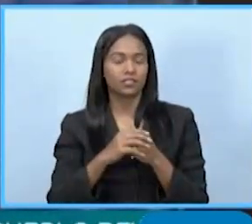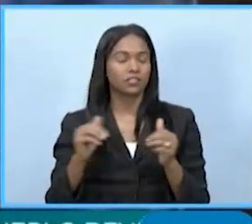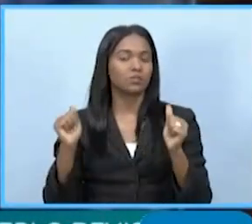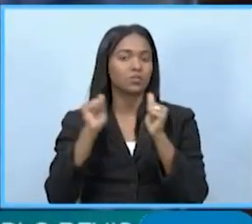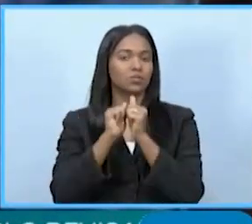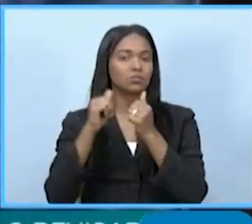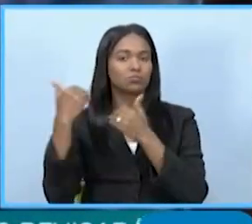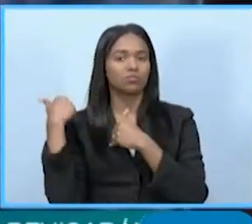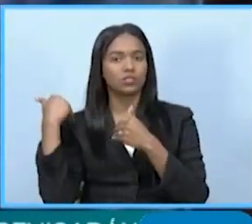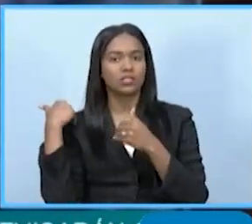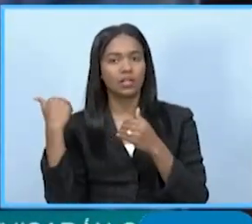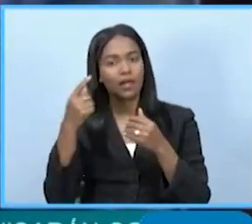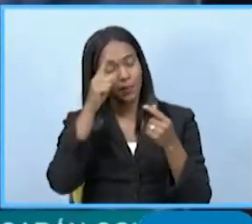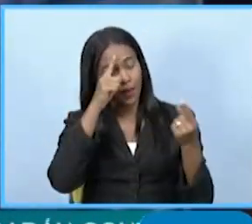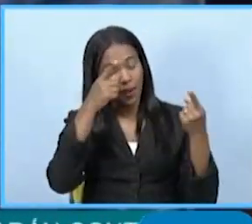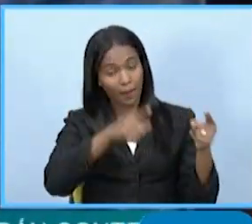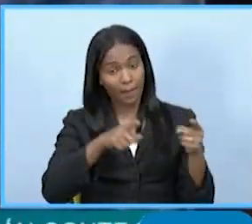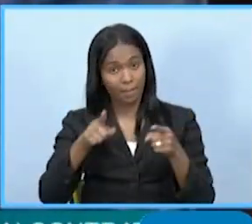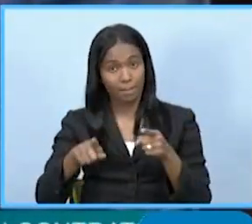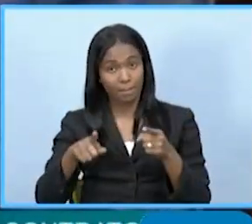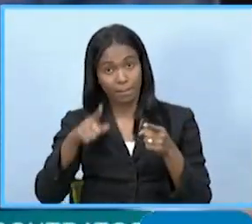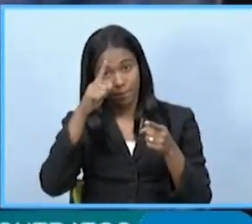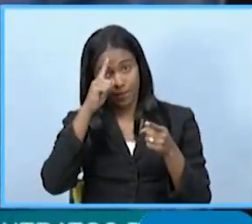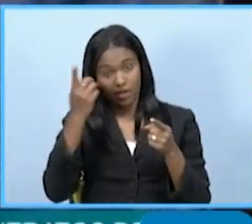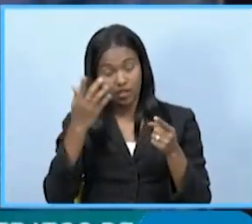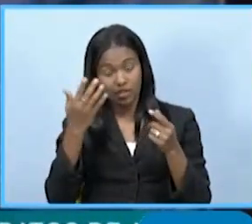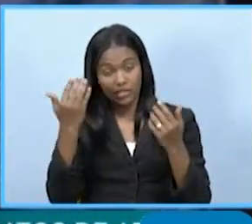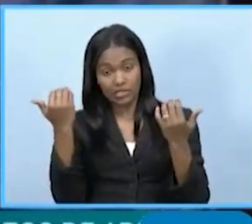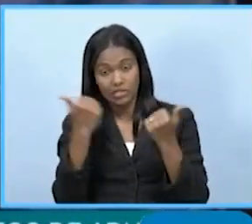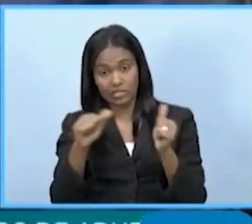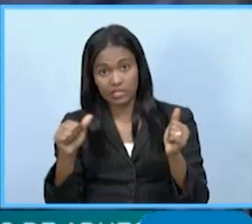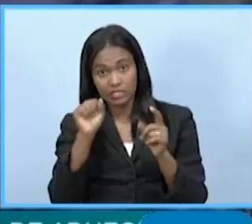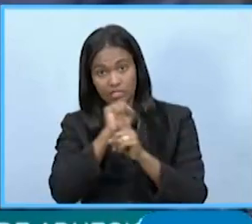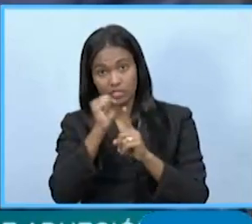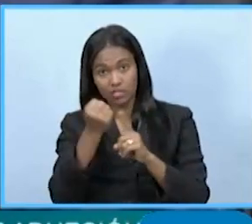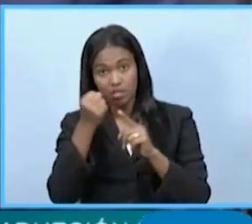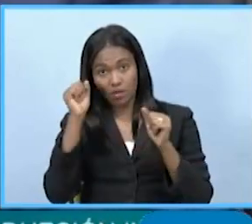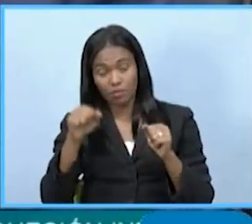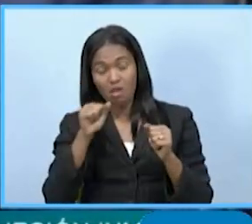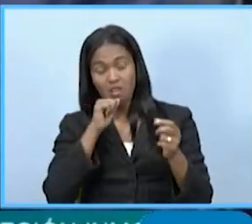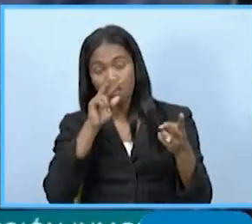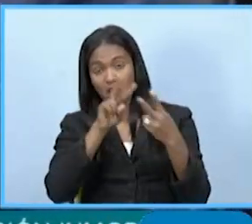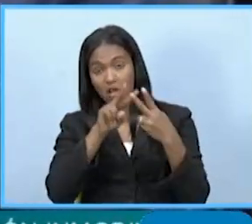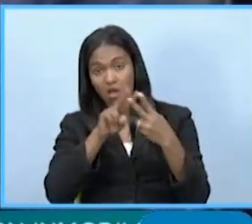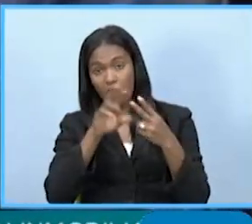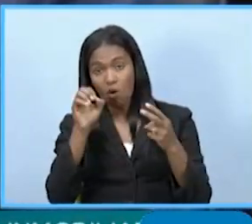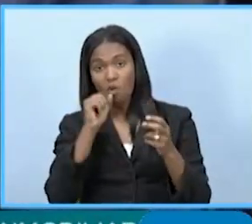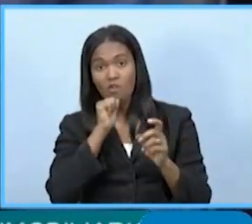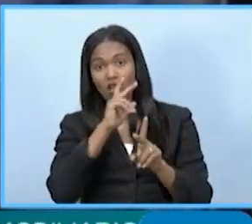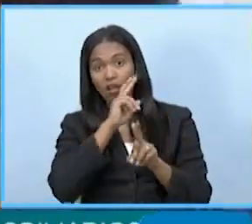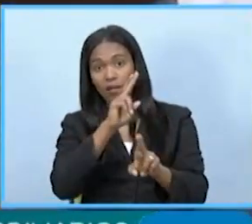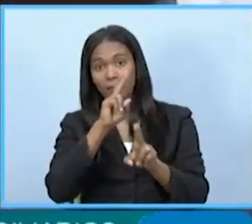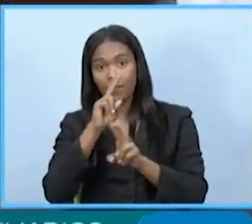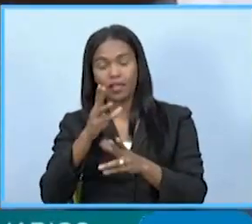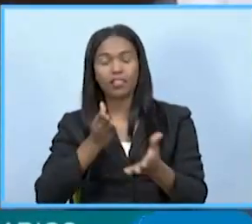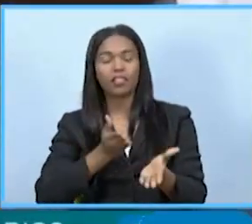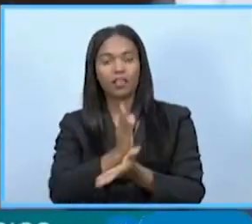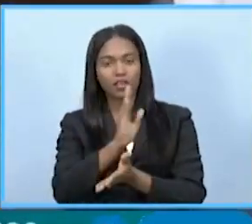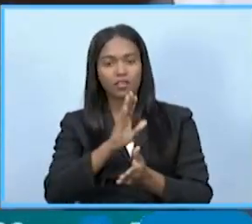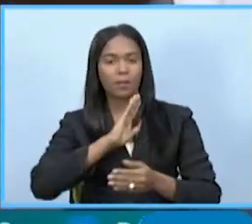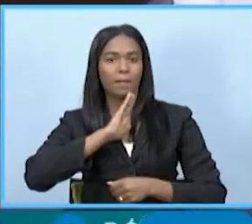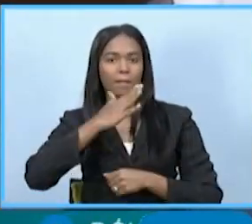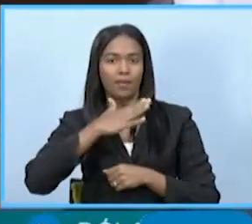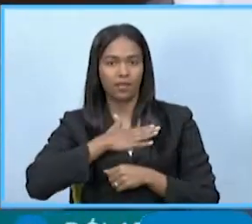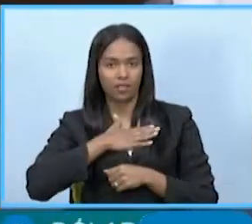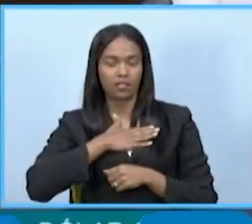bajo la premisa de que de alguna manera se pueda desconocer o violar el derecho de